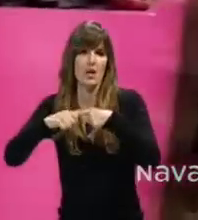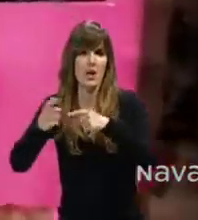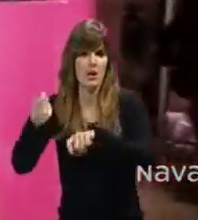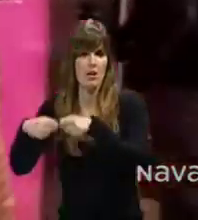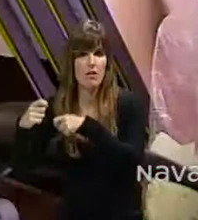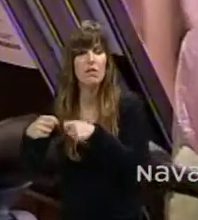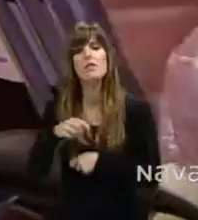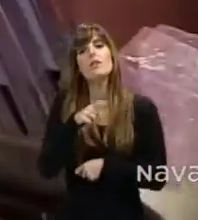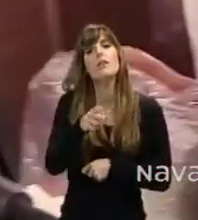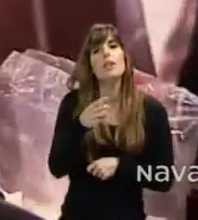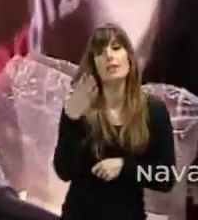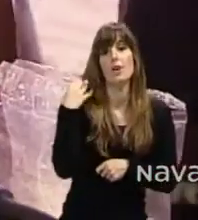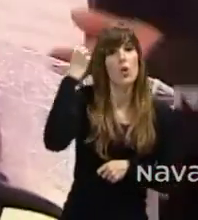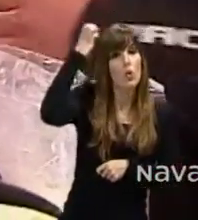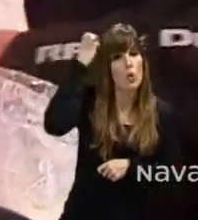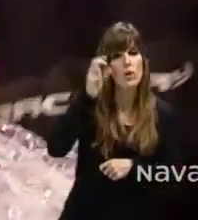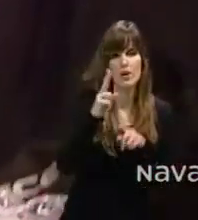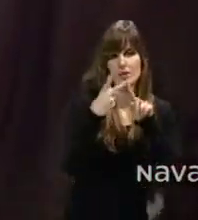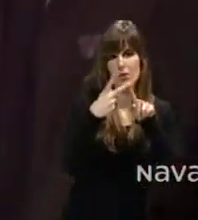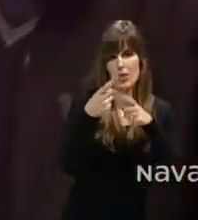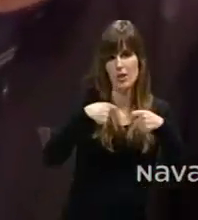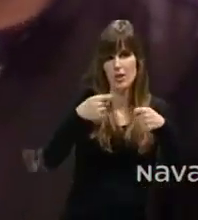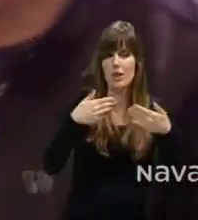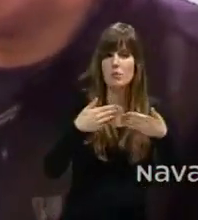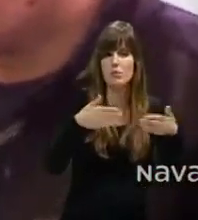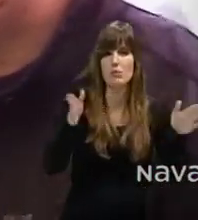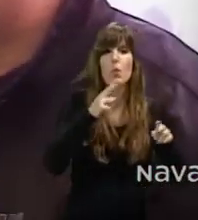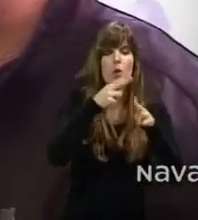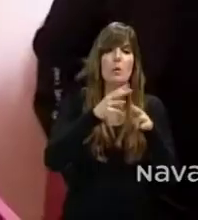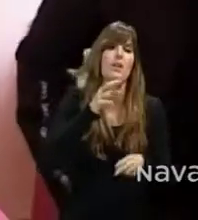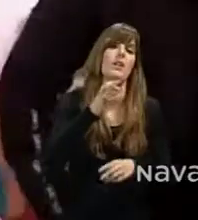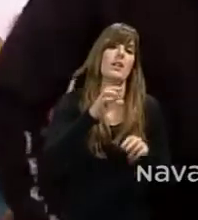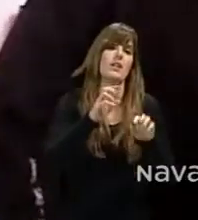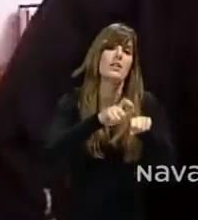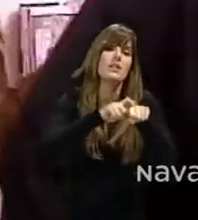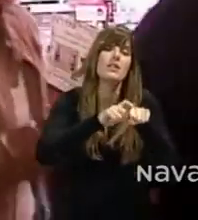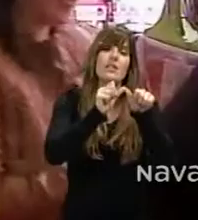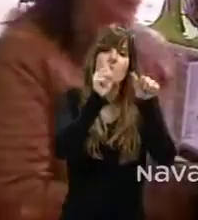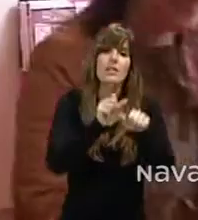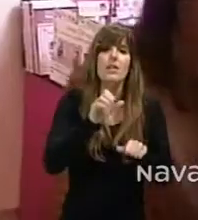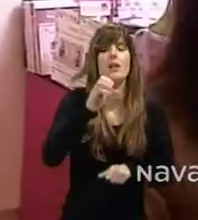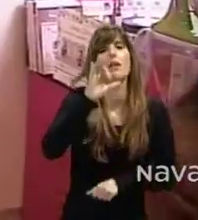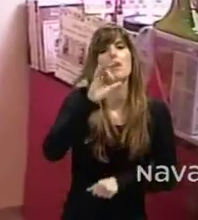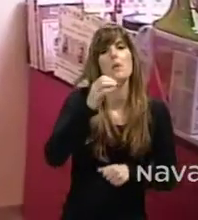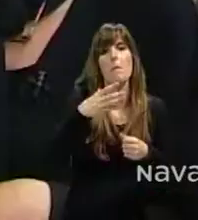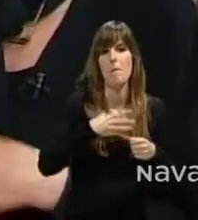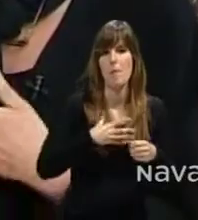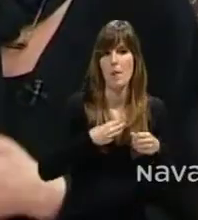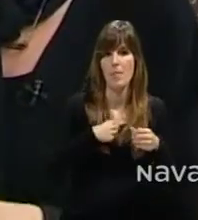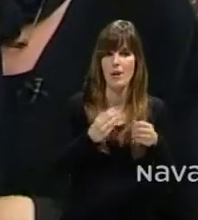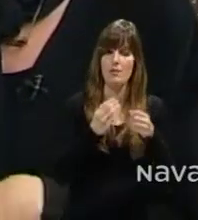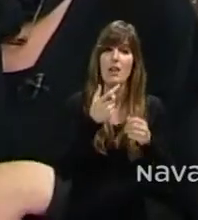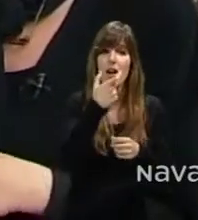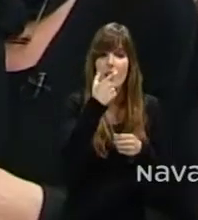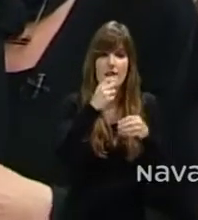abierto ahora otra nueva tienda en Coruña, que hemos metido un tema nuevo que se llama el scrapbooking, que es un poco relacionado, todo el tema de papelería, para envolver